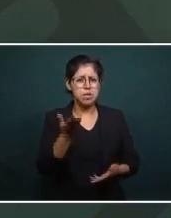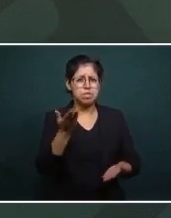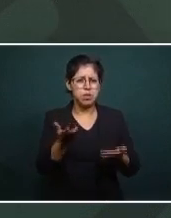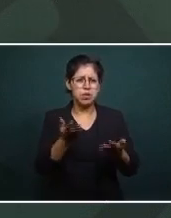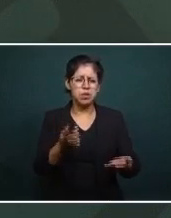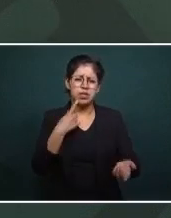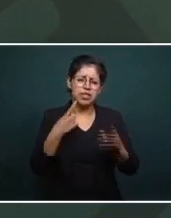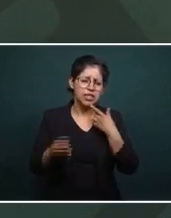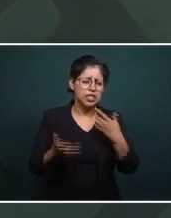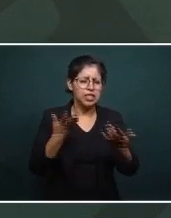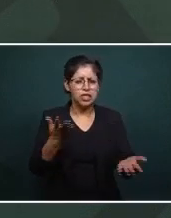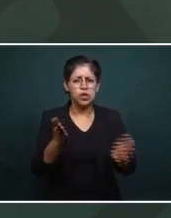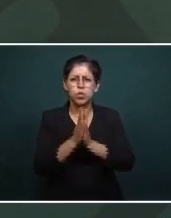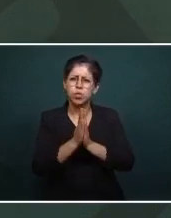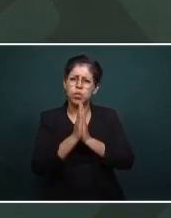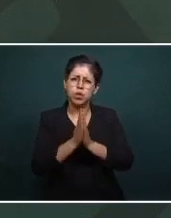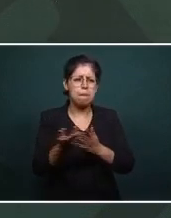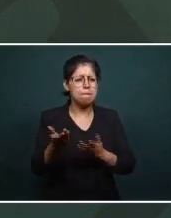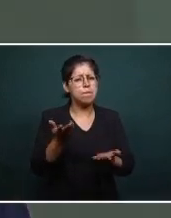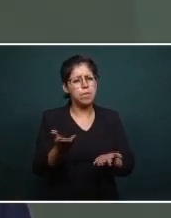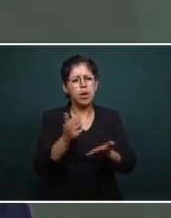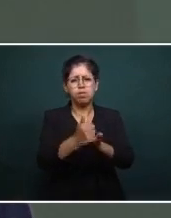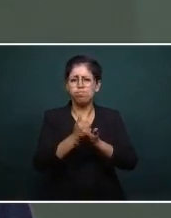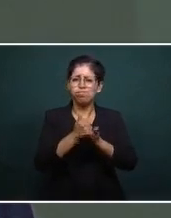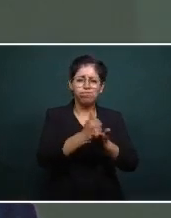están demandando